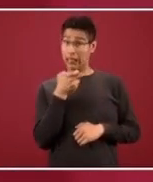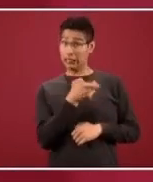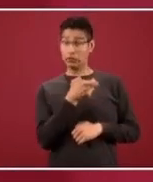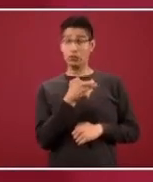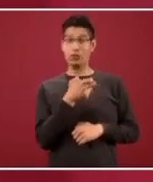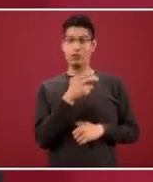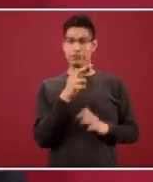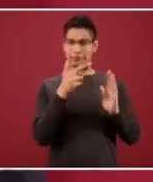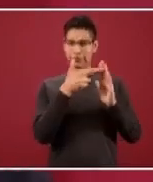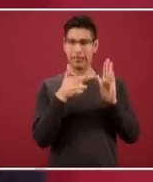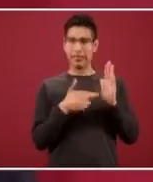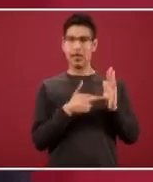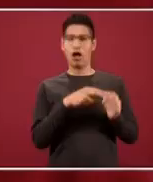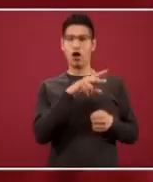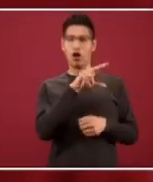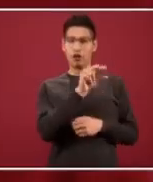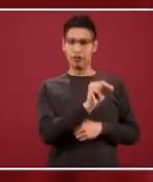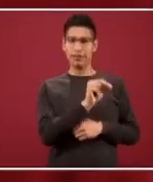80-15-5,